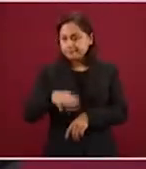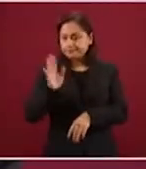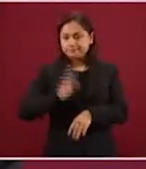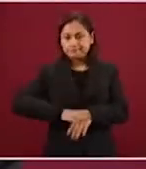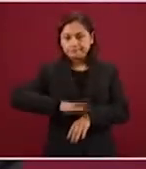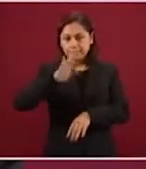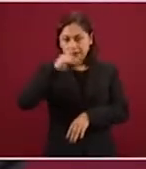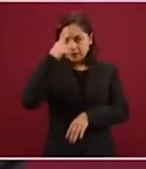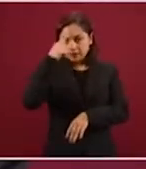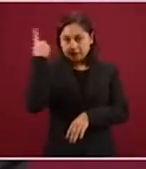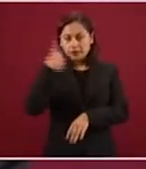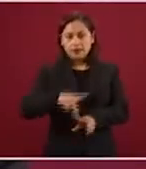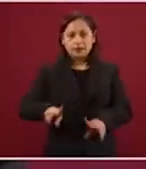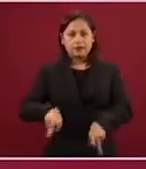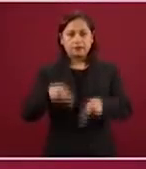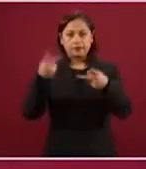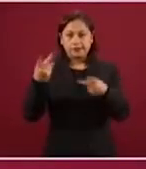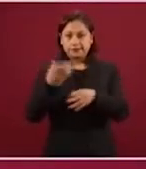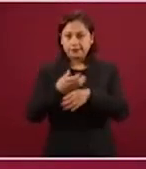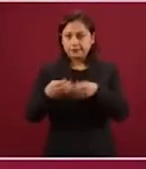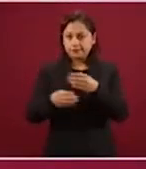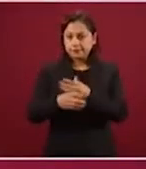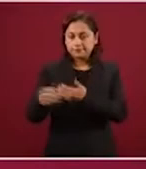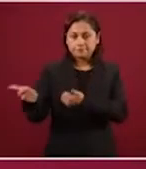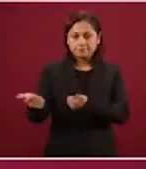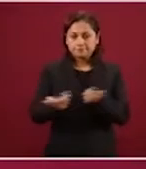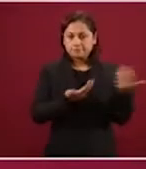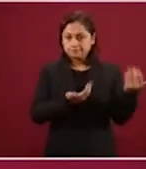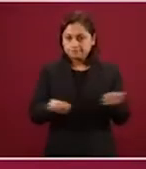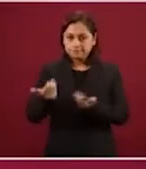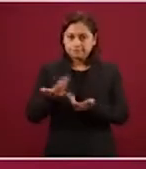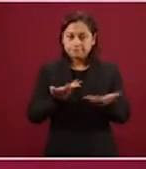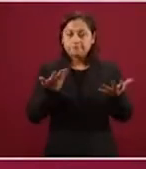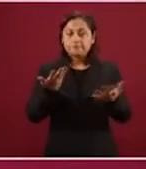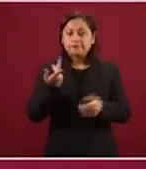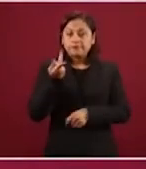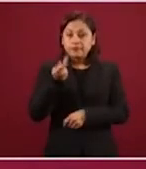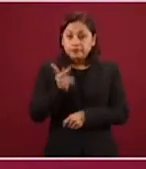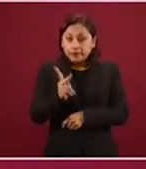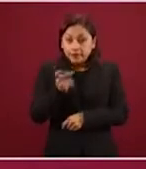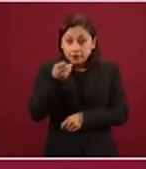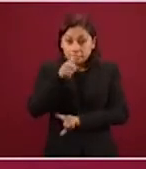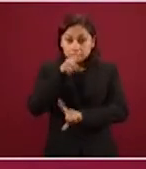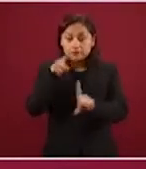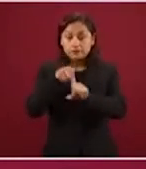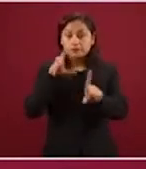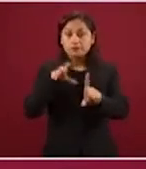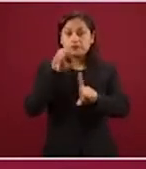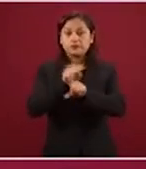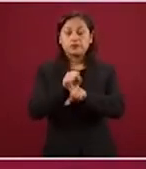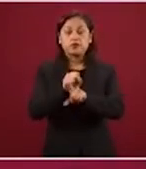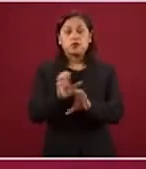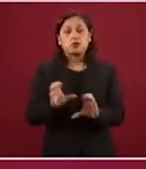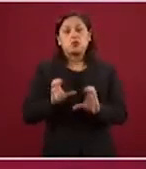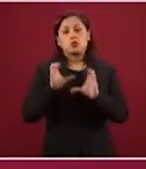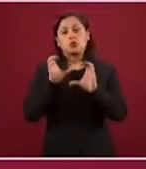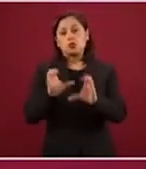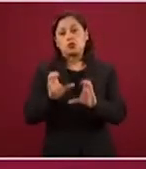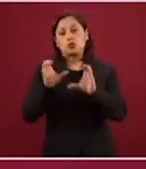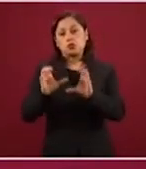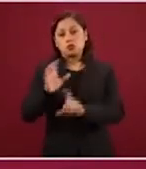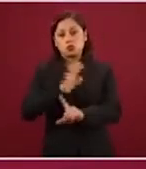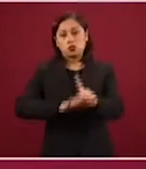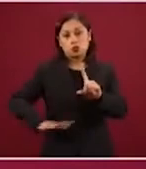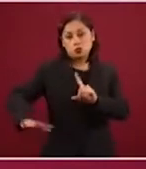mercancías. Pero todo esto lo tenemos que hacer cuidando el medio ambiente